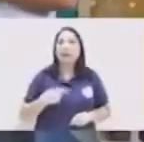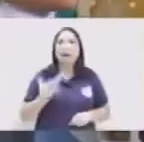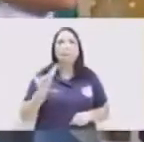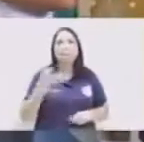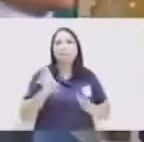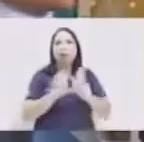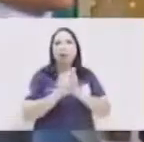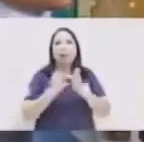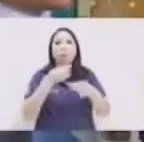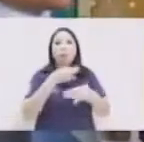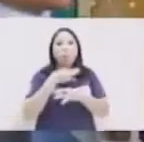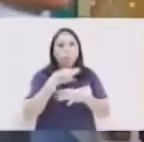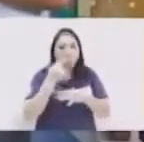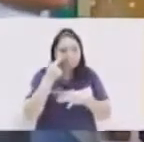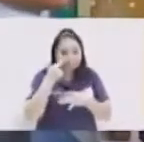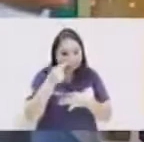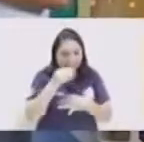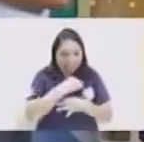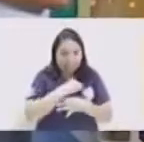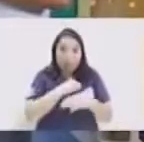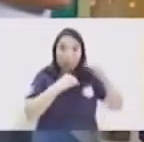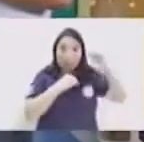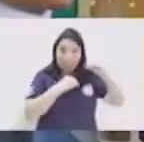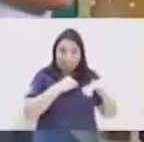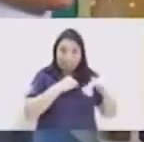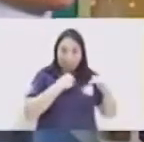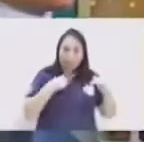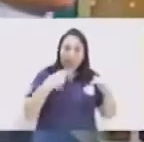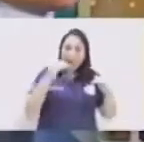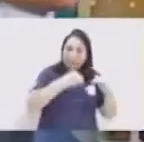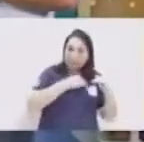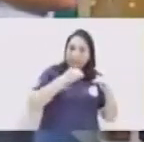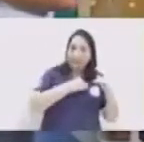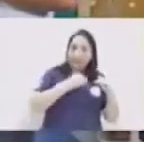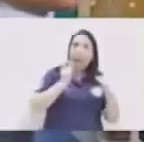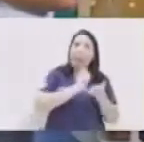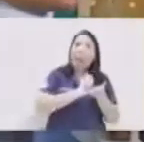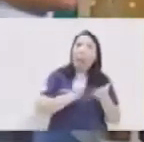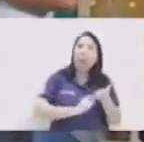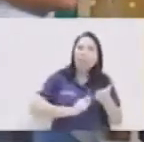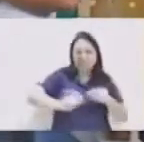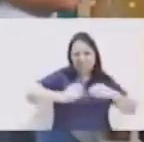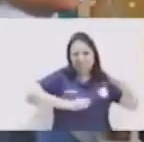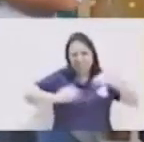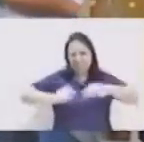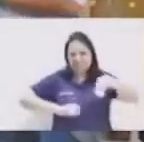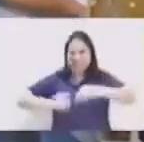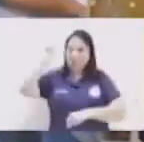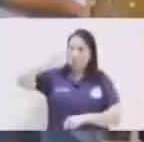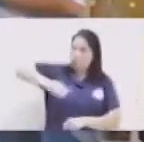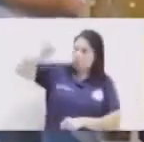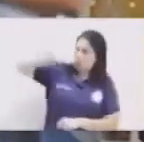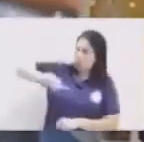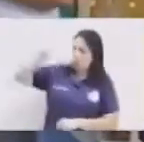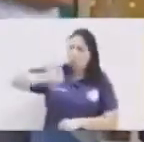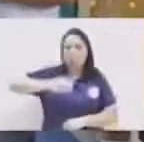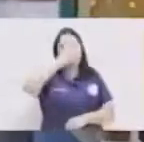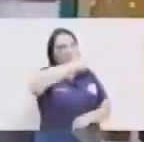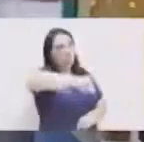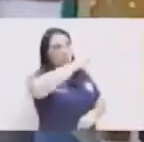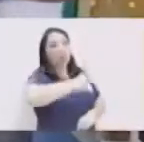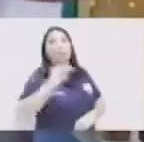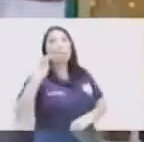empezar a dibujar. Desde pequeños nosotros siempre tenemos un lápiz y empezamos a rayar paredes, el suelo, todo lo que